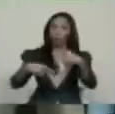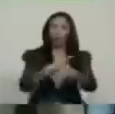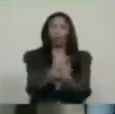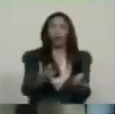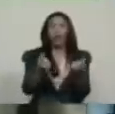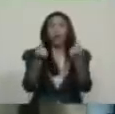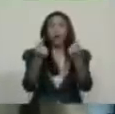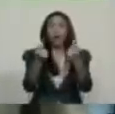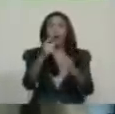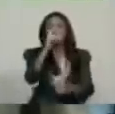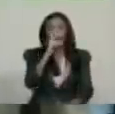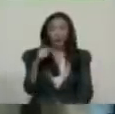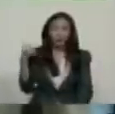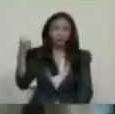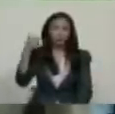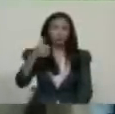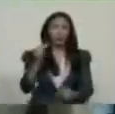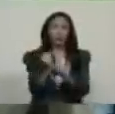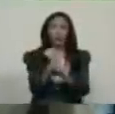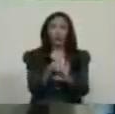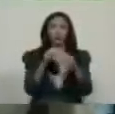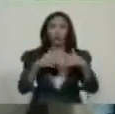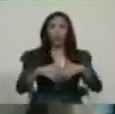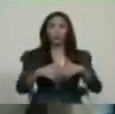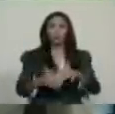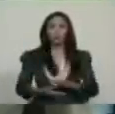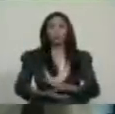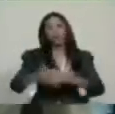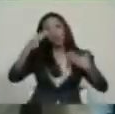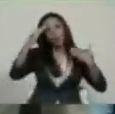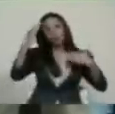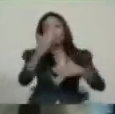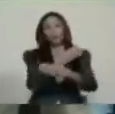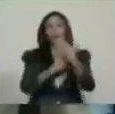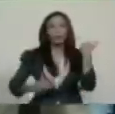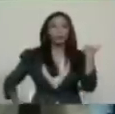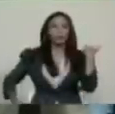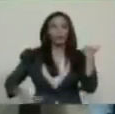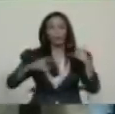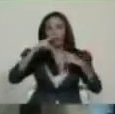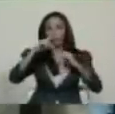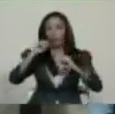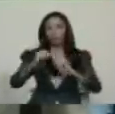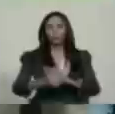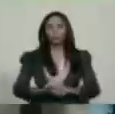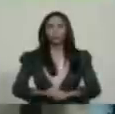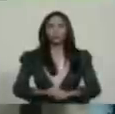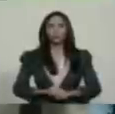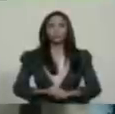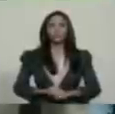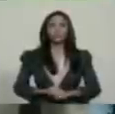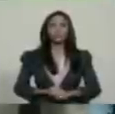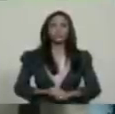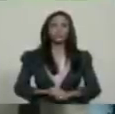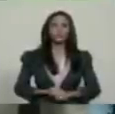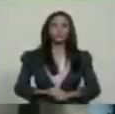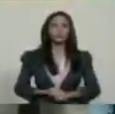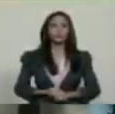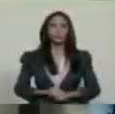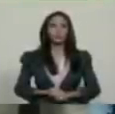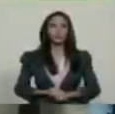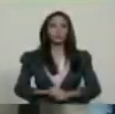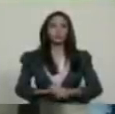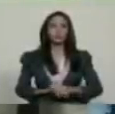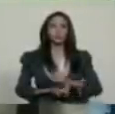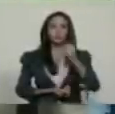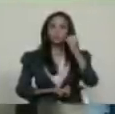años trabajando en esta planta. Un saludo, señor presidente. En nombre de mis compañeros de Ferrominera